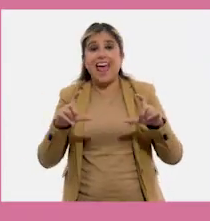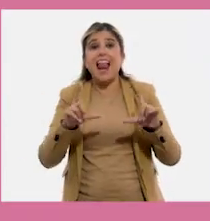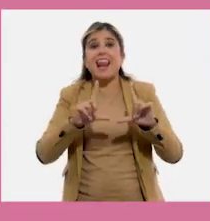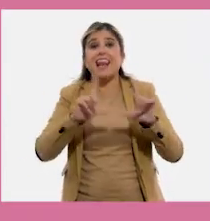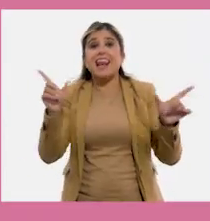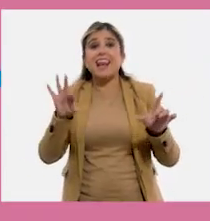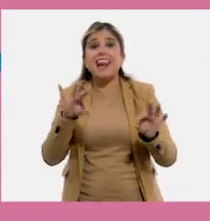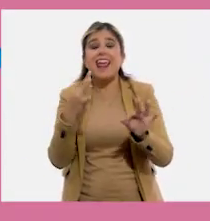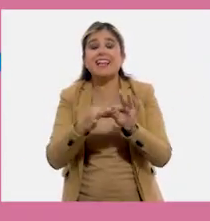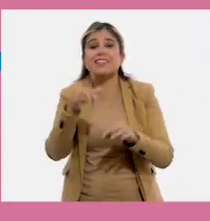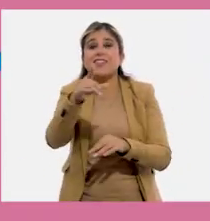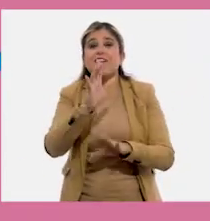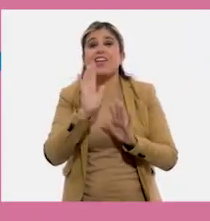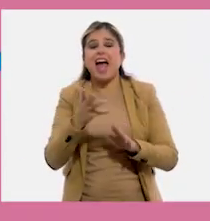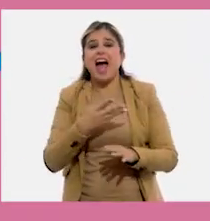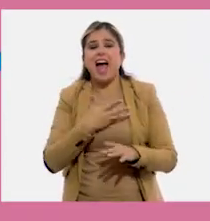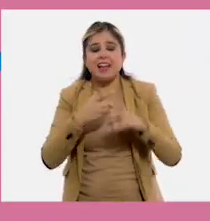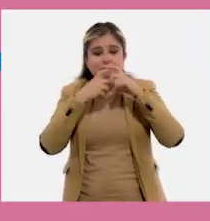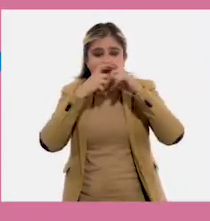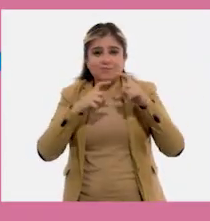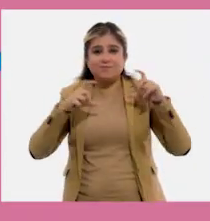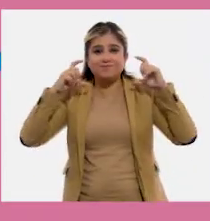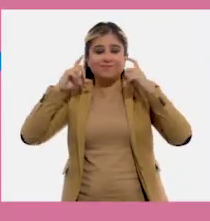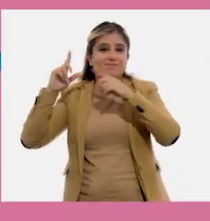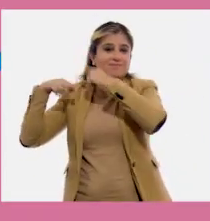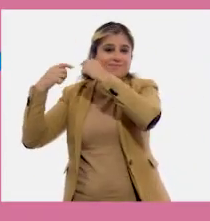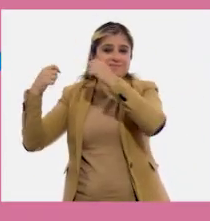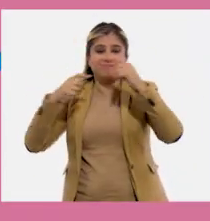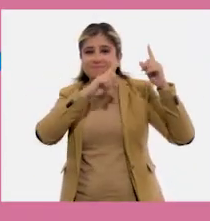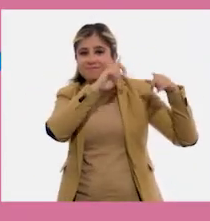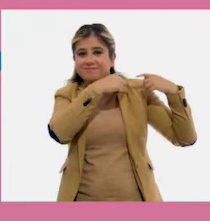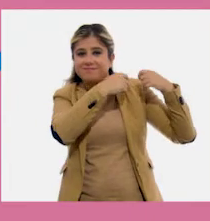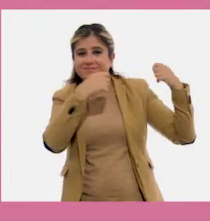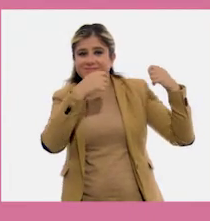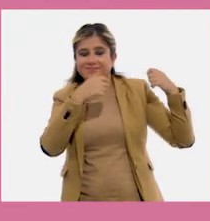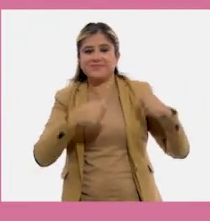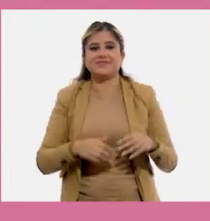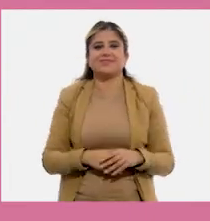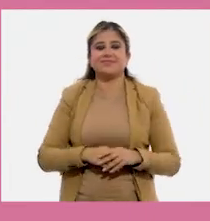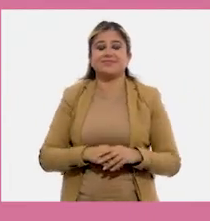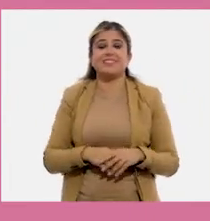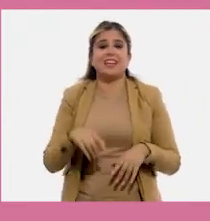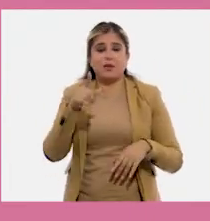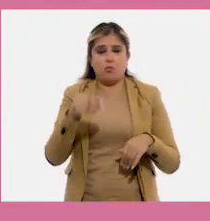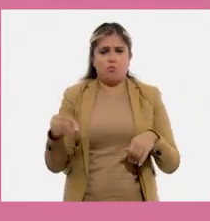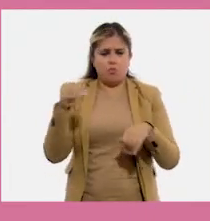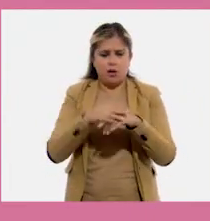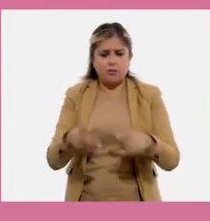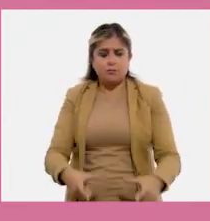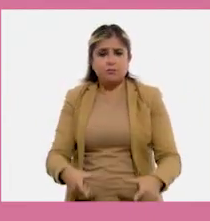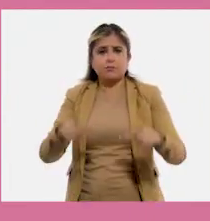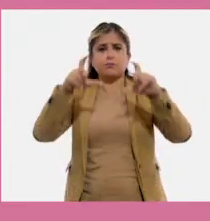¡Listo! Ya tienes un cubrebocas con dos pares de cuerdas. Para